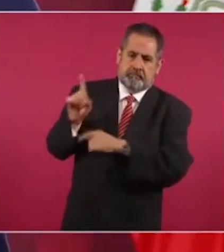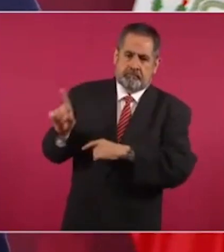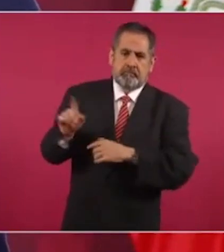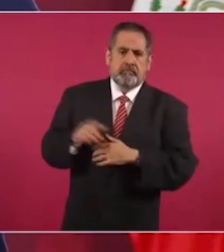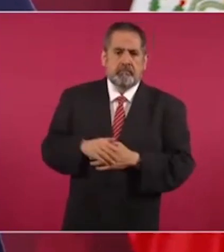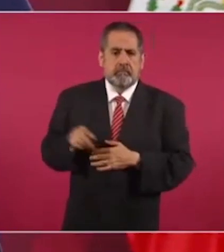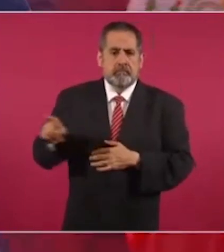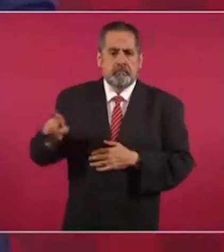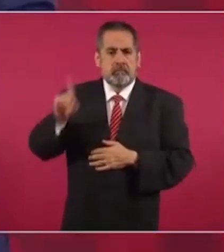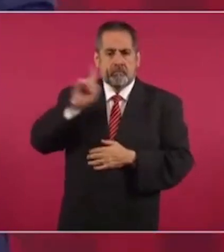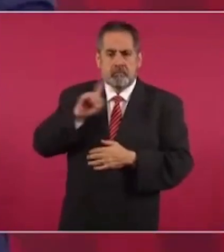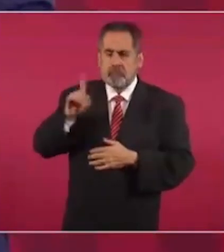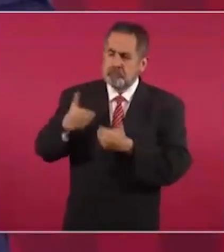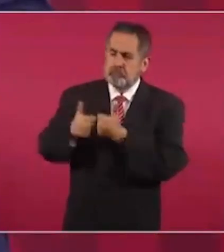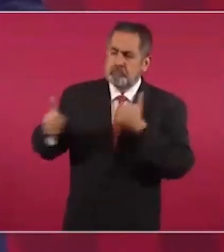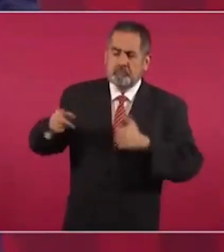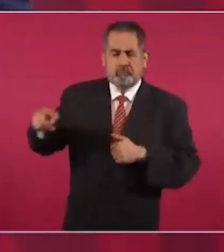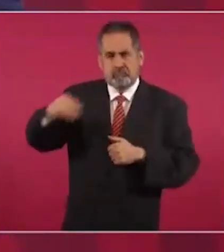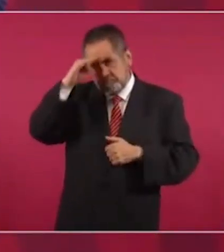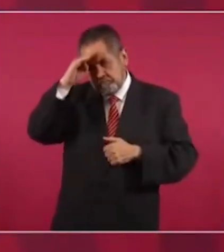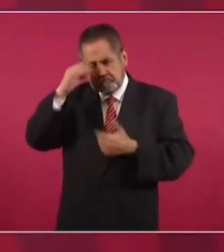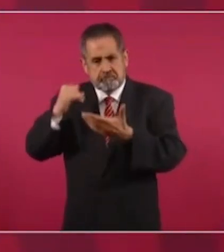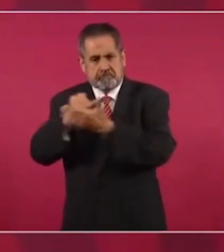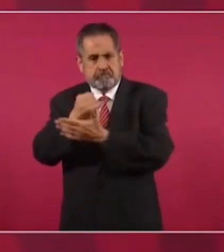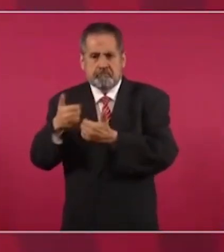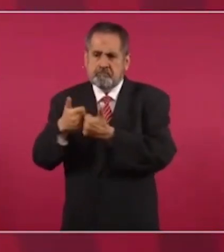una mujer con criterio, independiente,